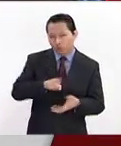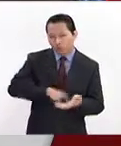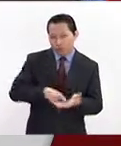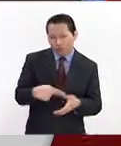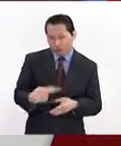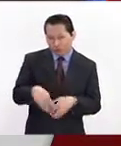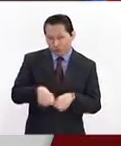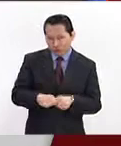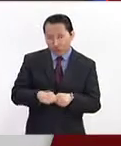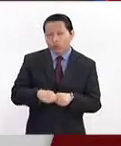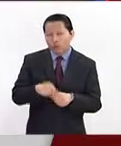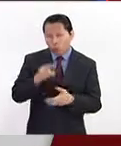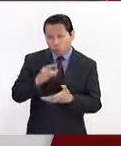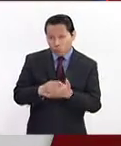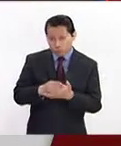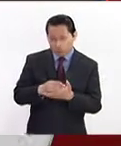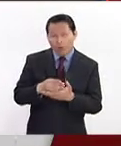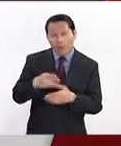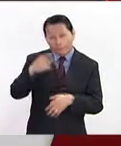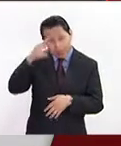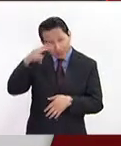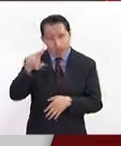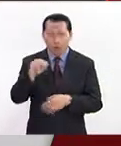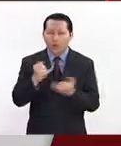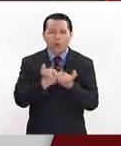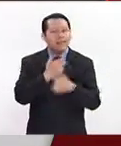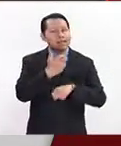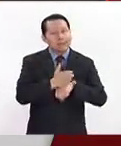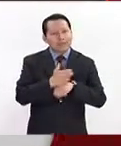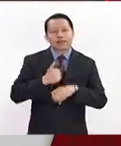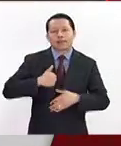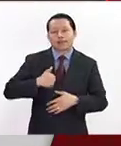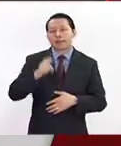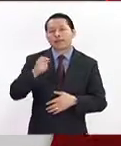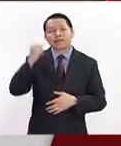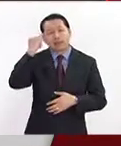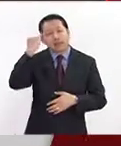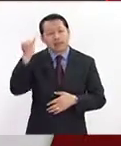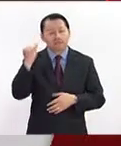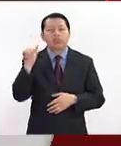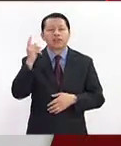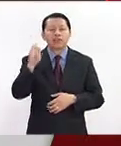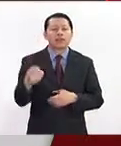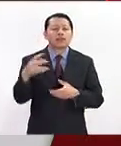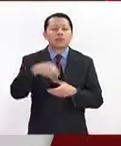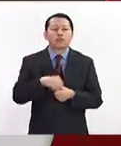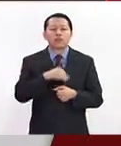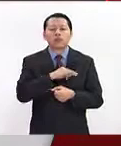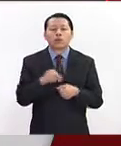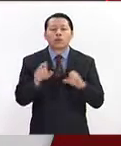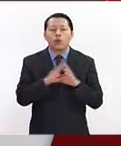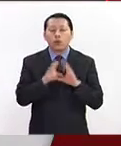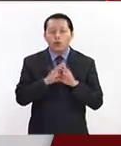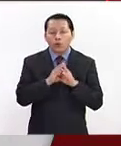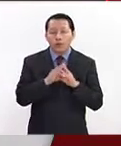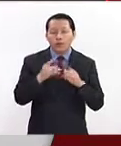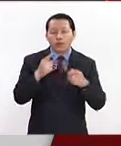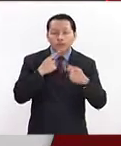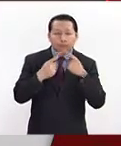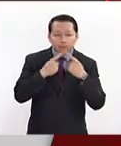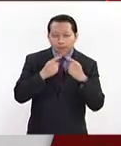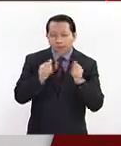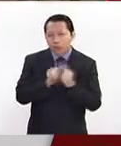México, sino también en Estados Unidos y Canadá. Entonces proponen esta idea de incorporar mecanismos de consulta con